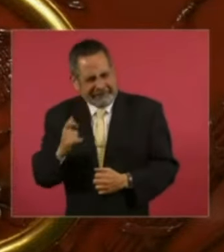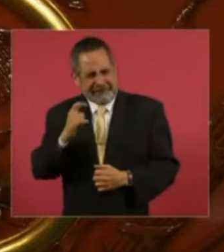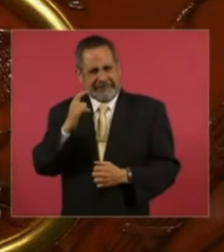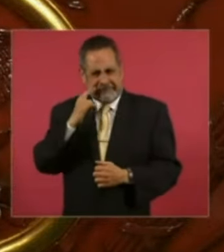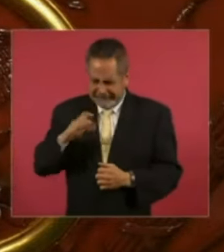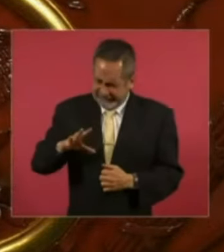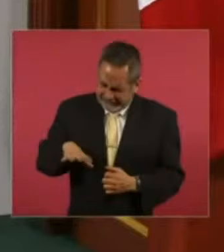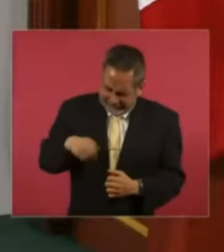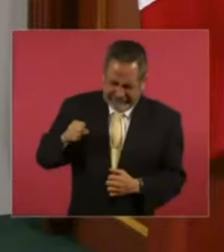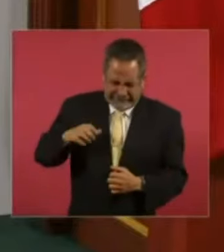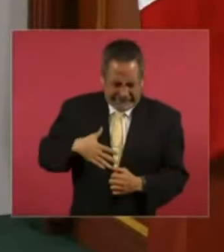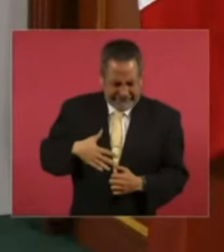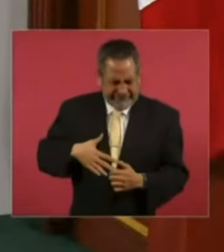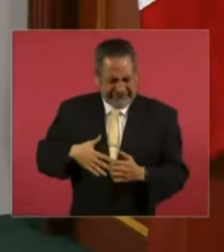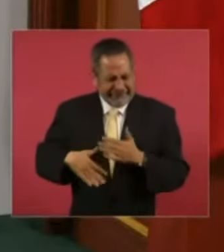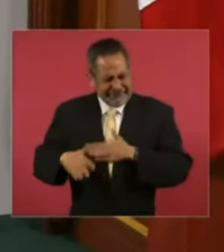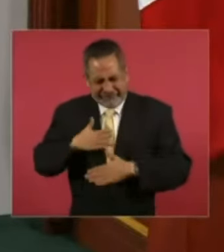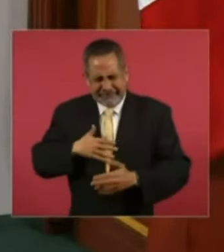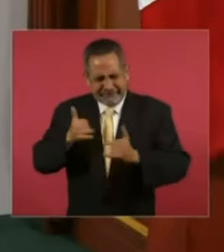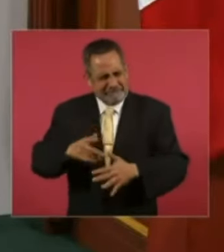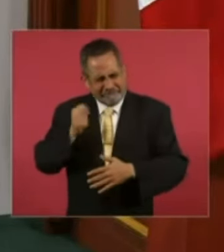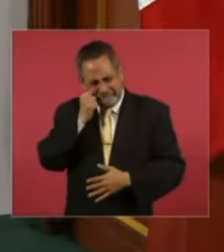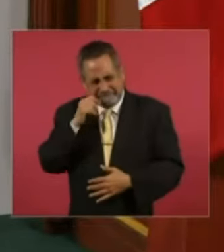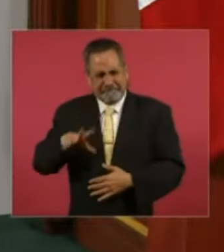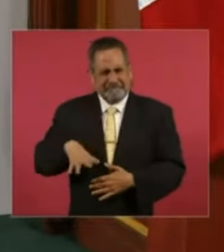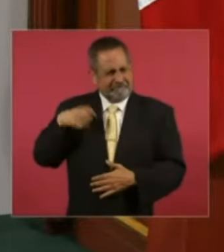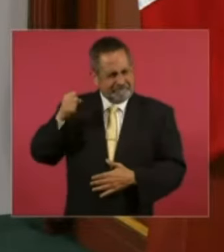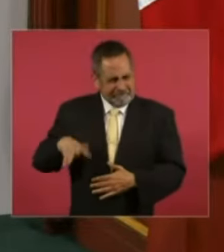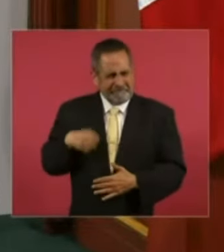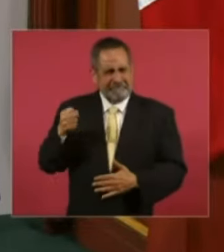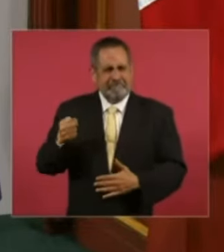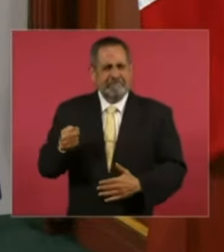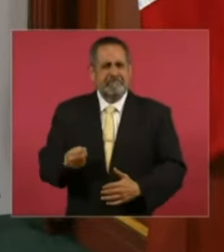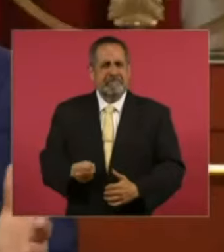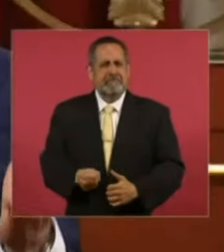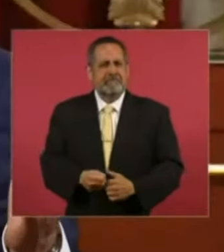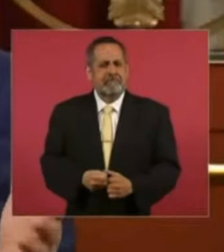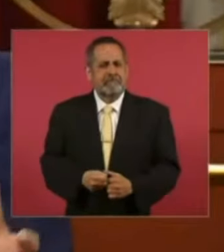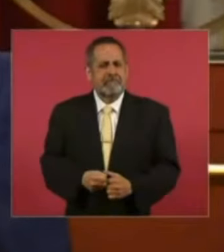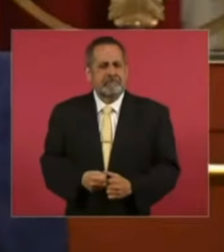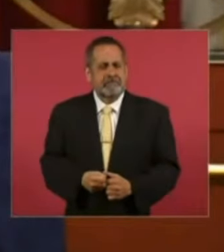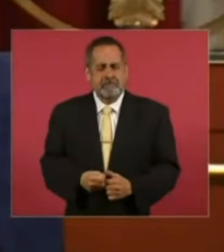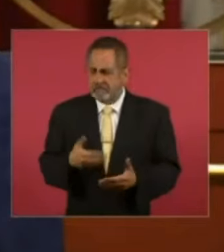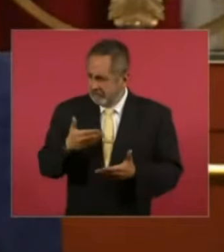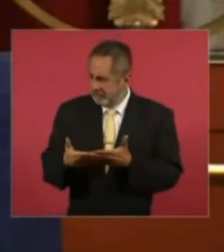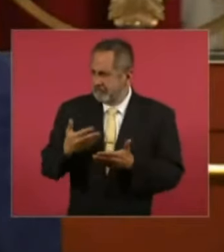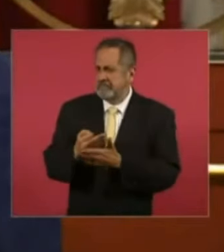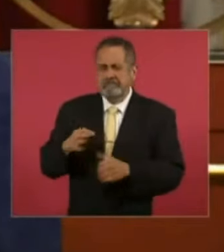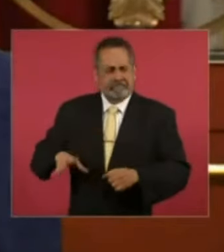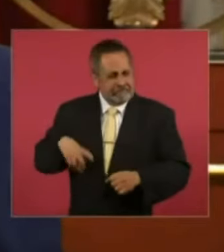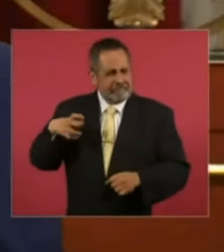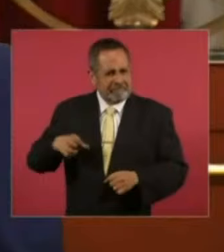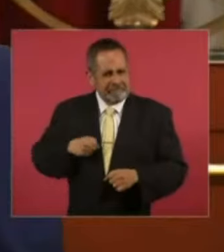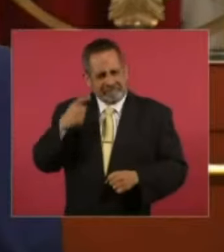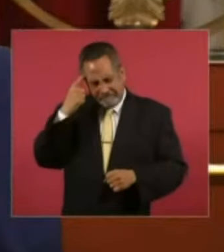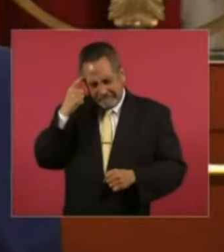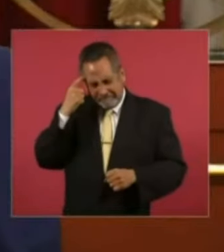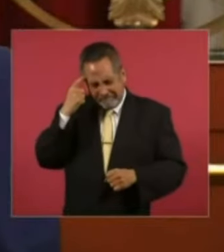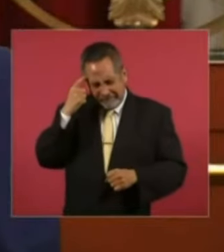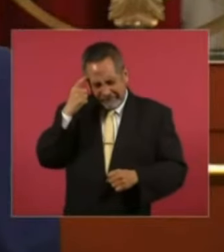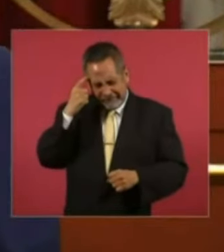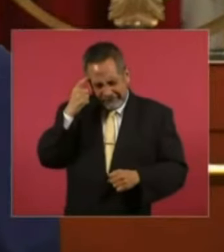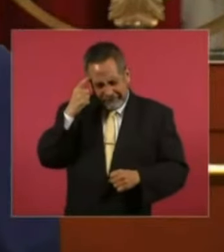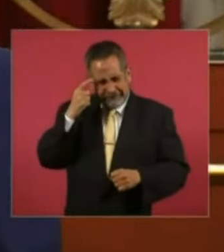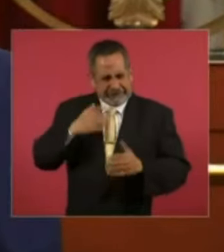maestros, policías, guardias nacionales, médicos y enfermeras no podrá ser menor al que perciben los